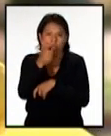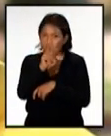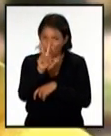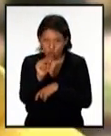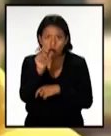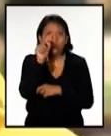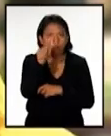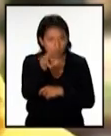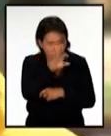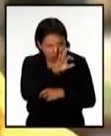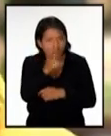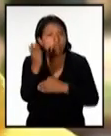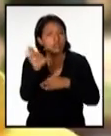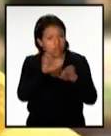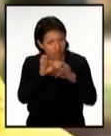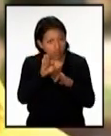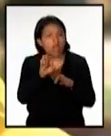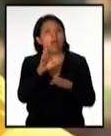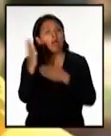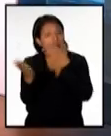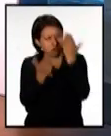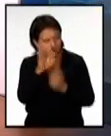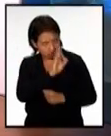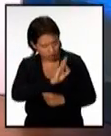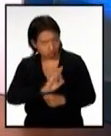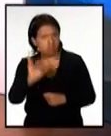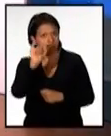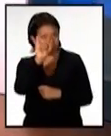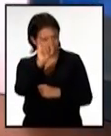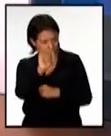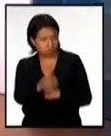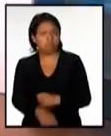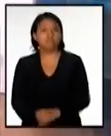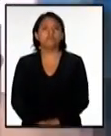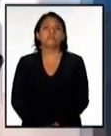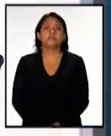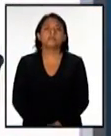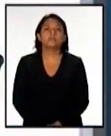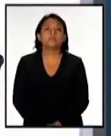también podemos trabajar, podemos estudiar.